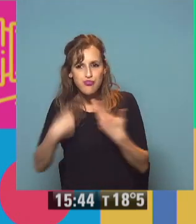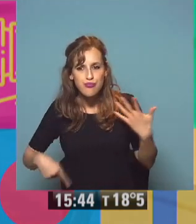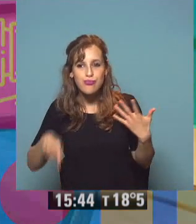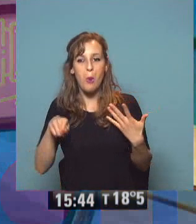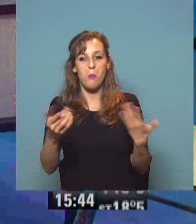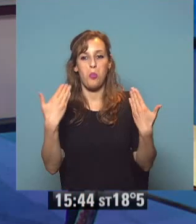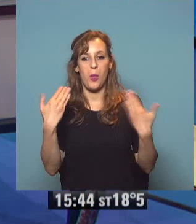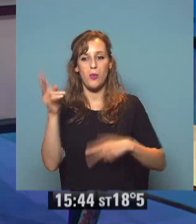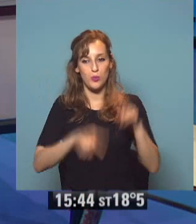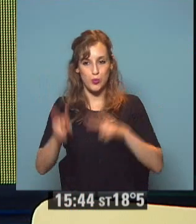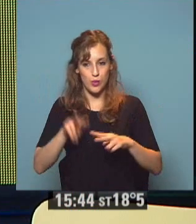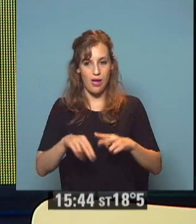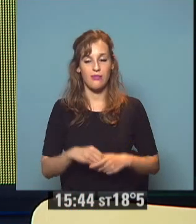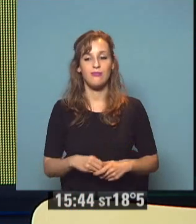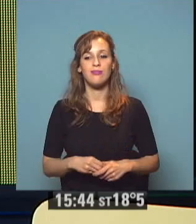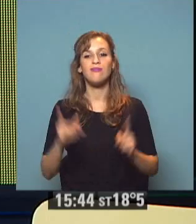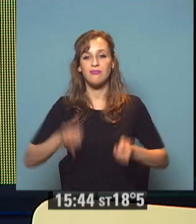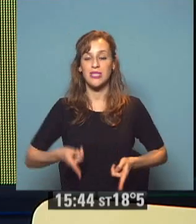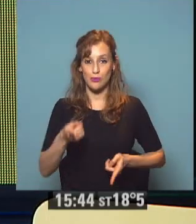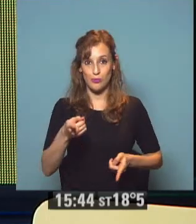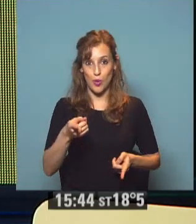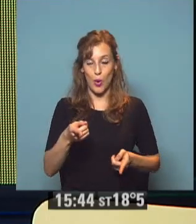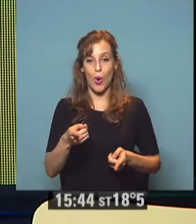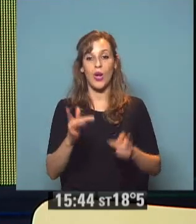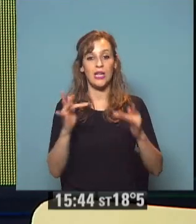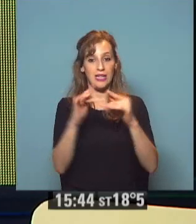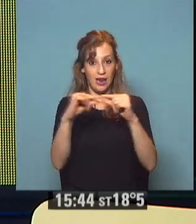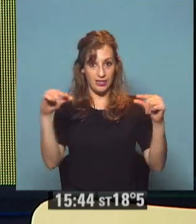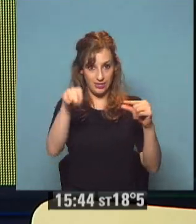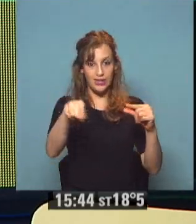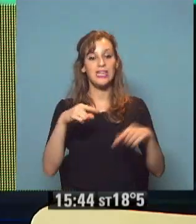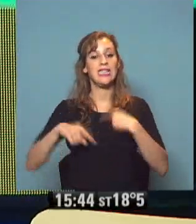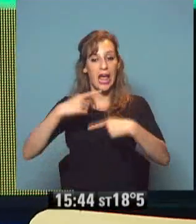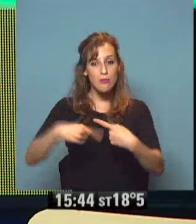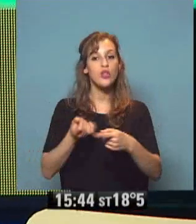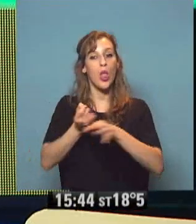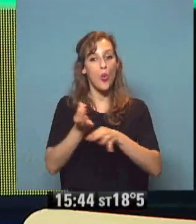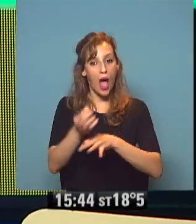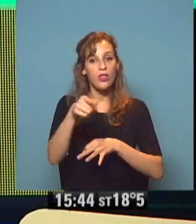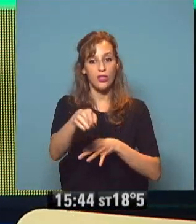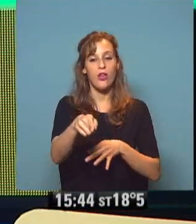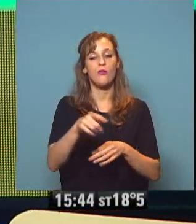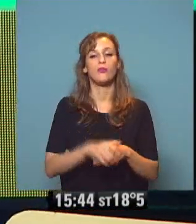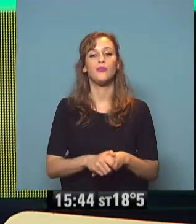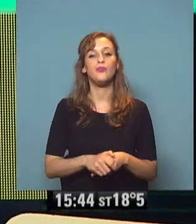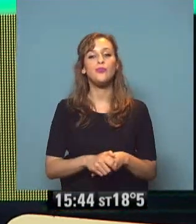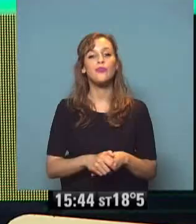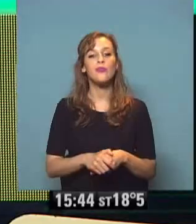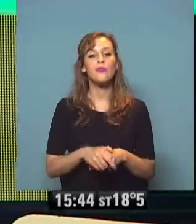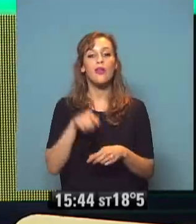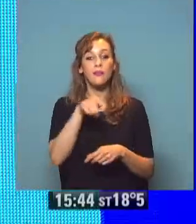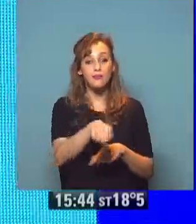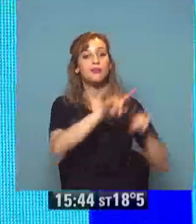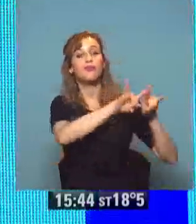buscamos en la plataforma de Seguimos Educando, en el cuadernillo de piedra libre que se llama Un Esfuerzo de Producción.